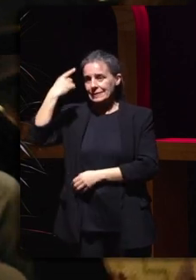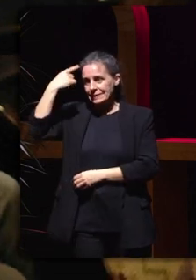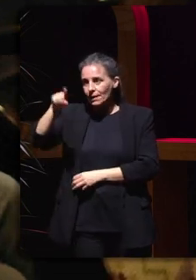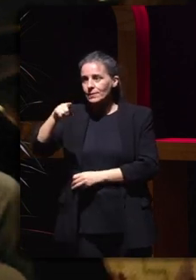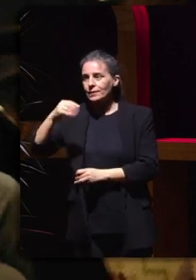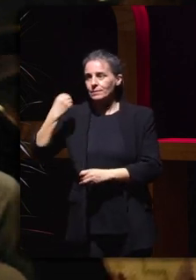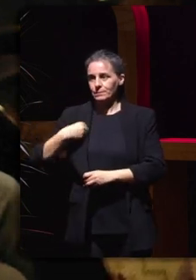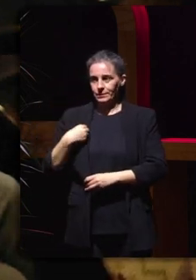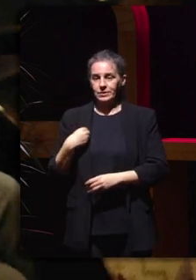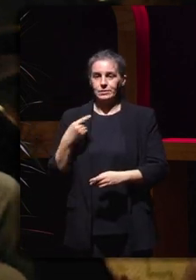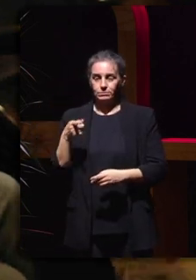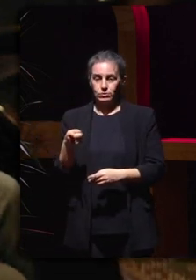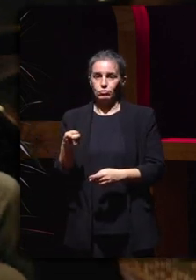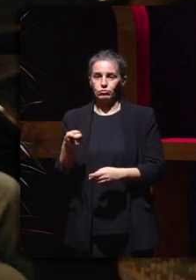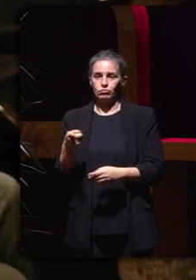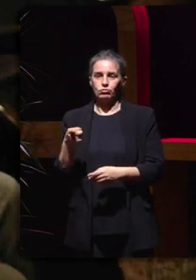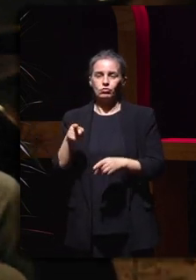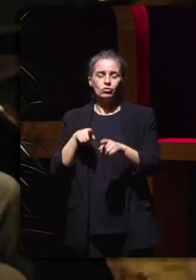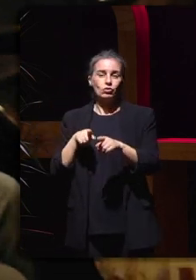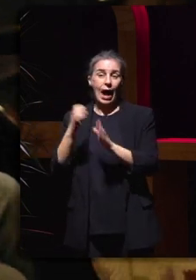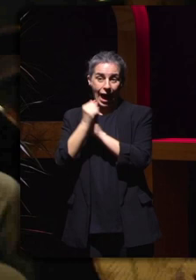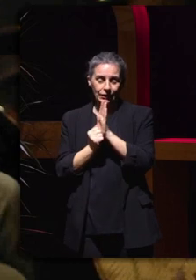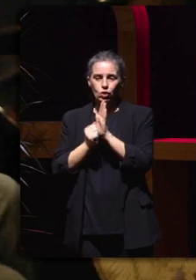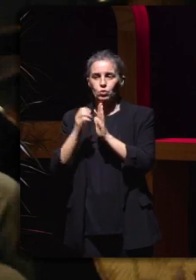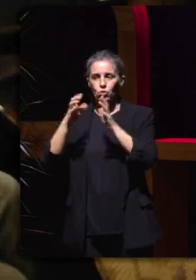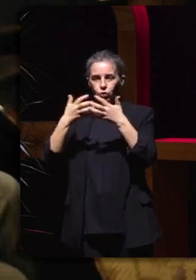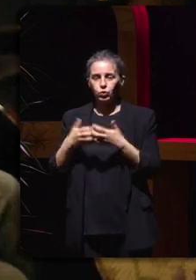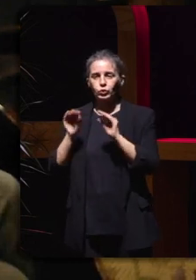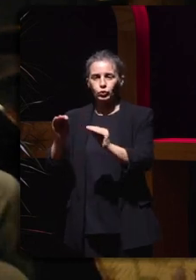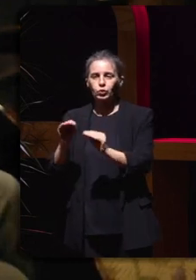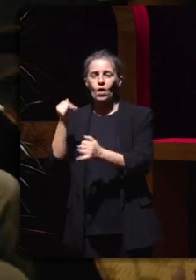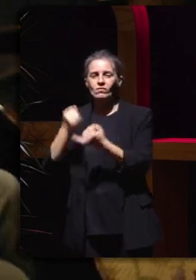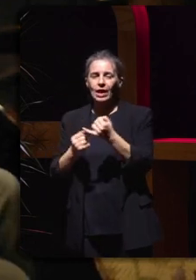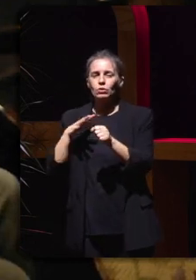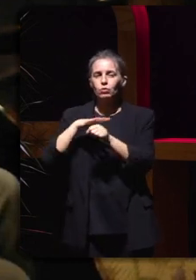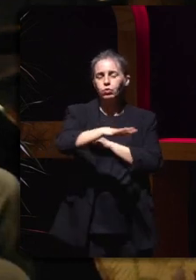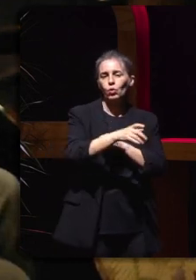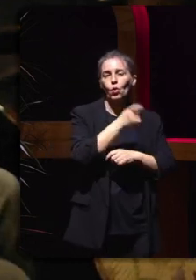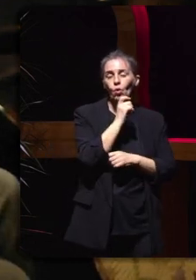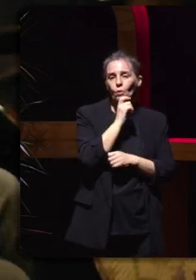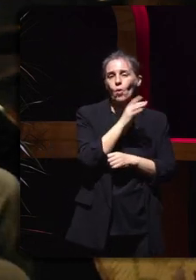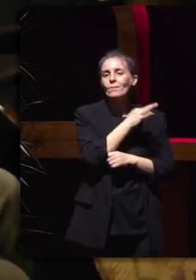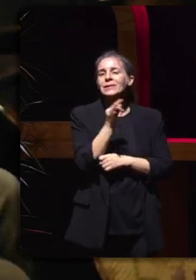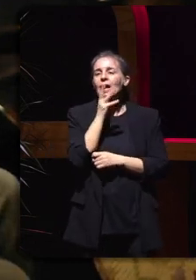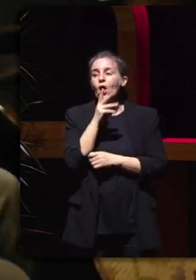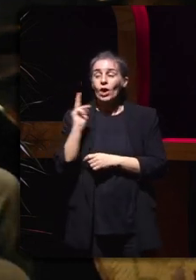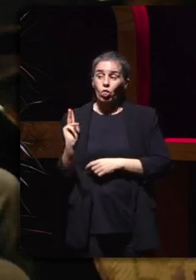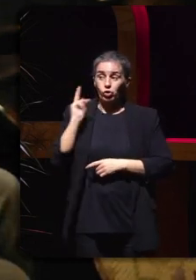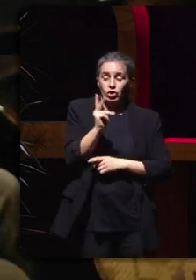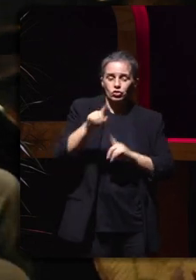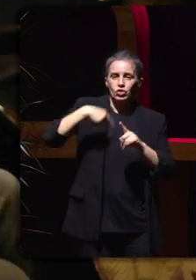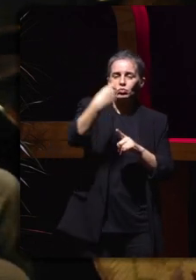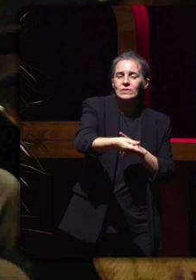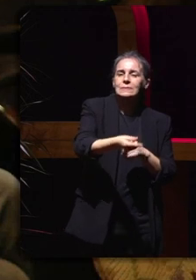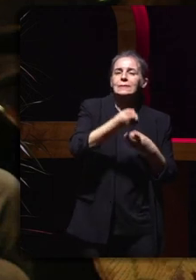de audiencia de masas y cómo lo ves con el paso del tiempo a día de hoy pues la influencia que ha tenido cosas que se han hecho